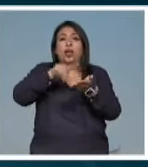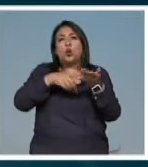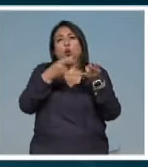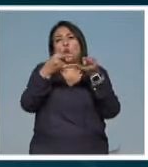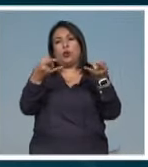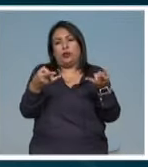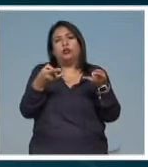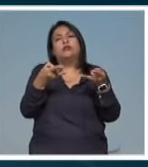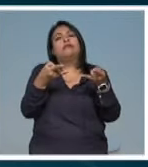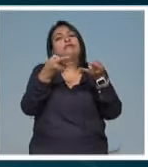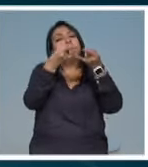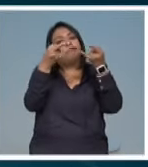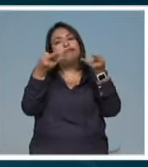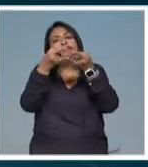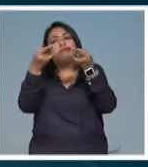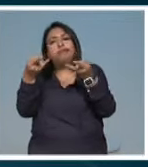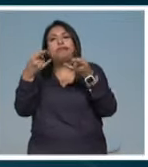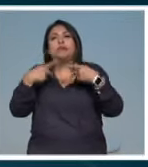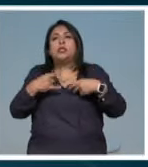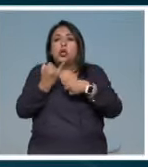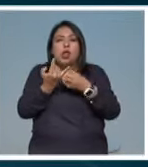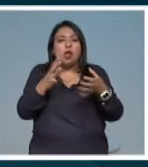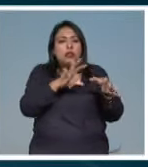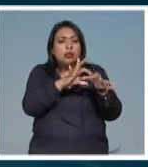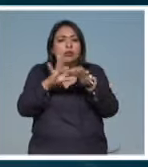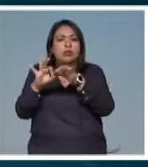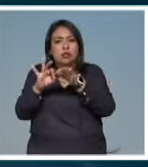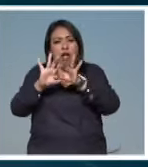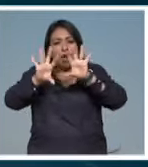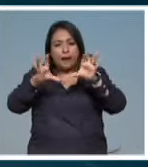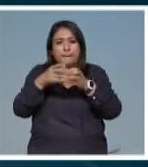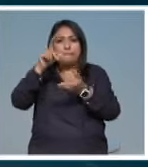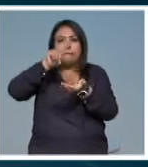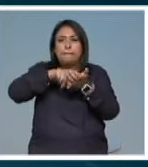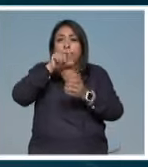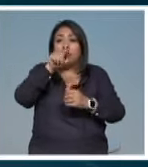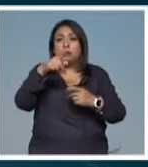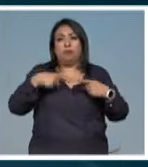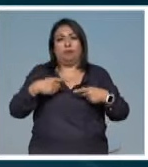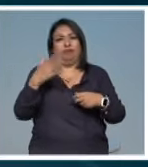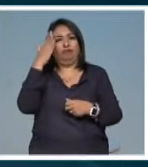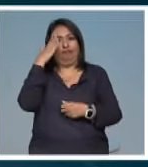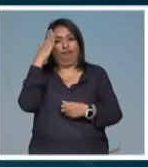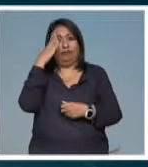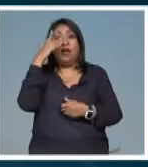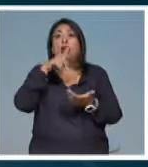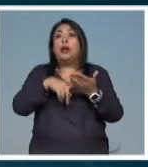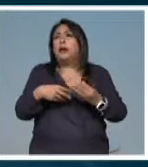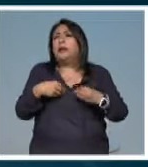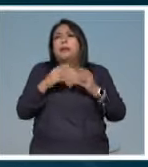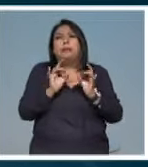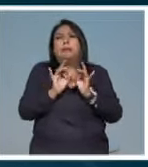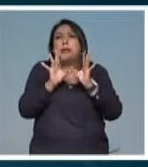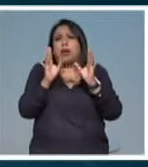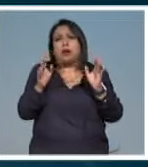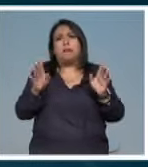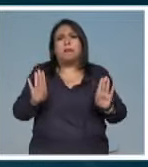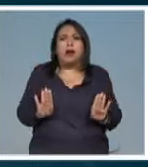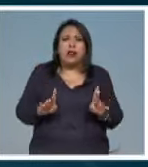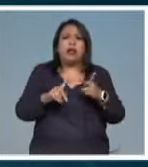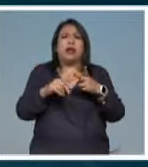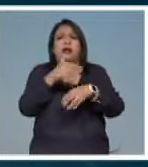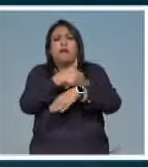cuyas historias y personajes se entrelazan para formar un mismo universo. Los protagonistas se encuentran viviendo situaciones de pareja,